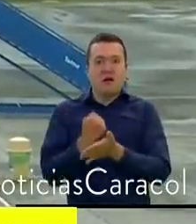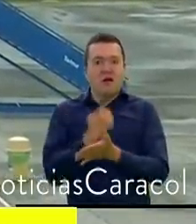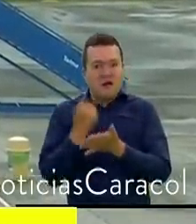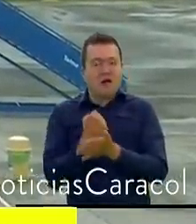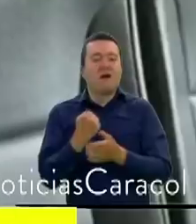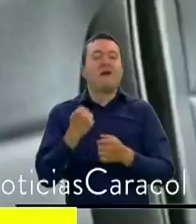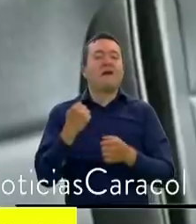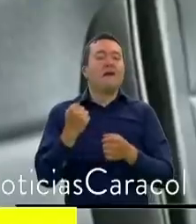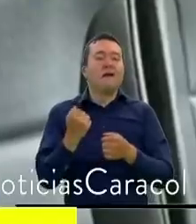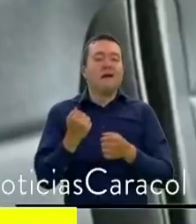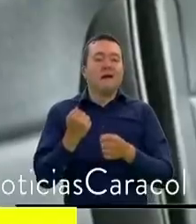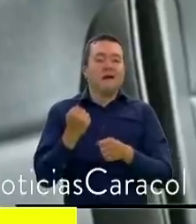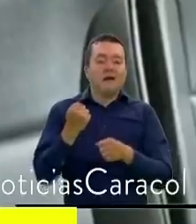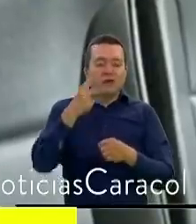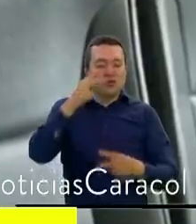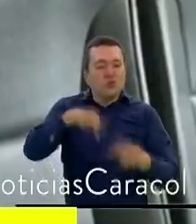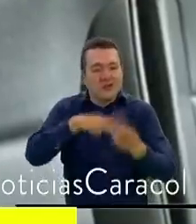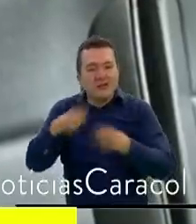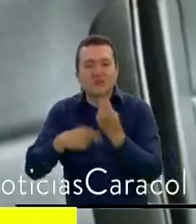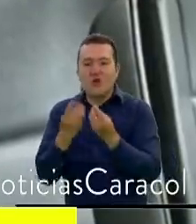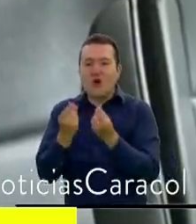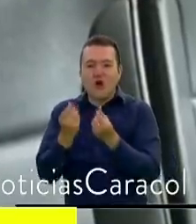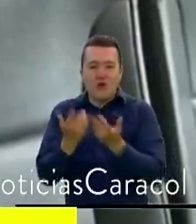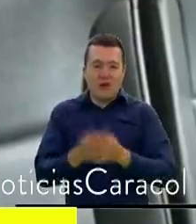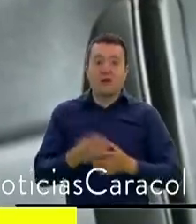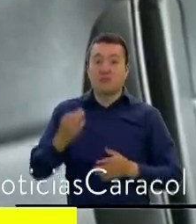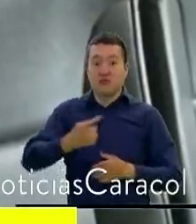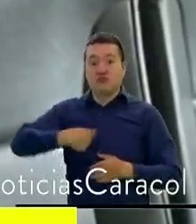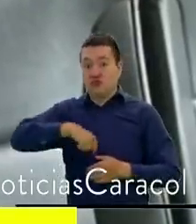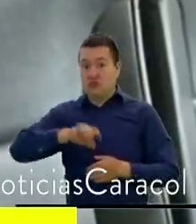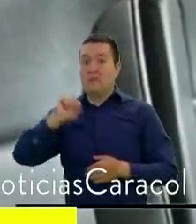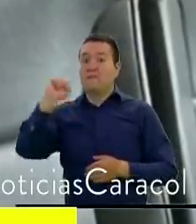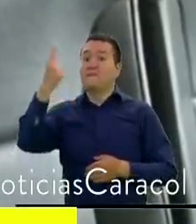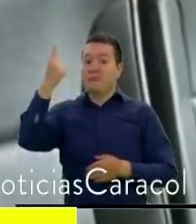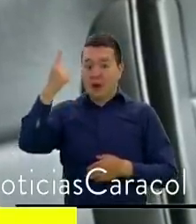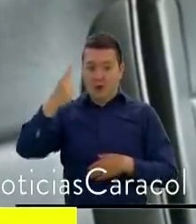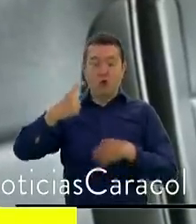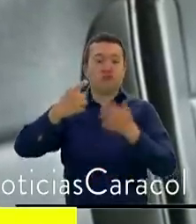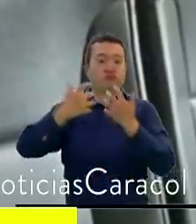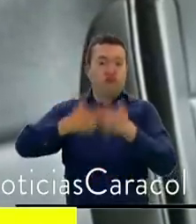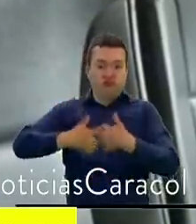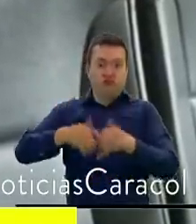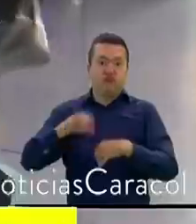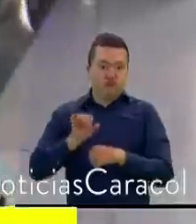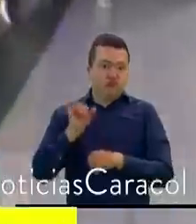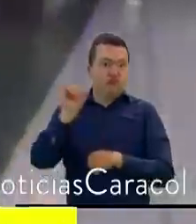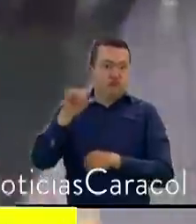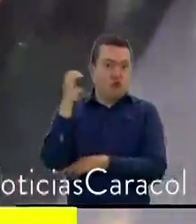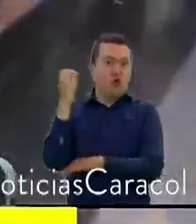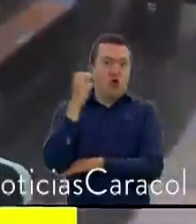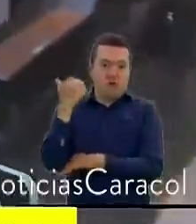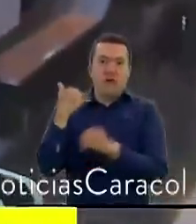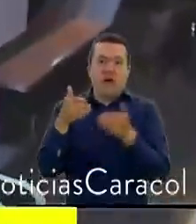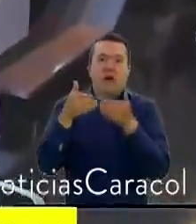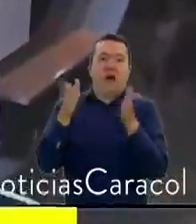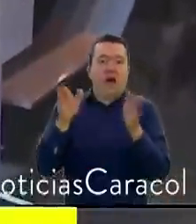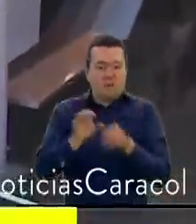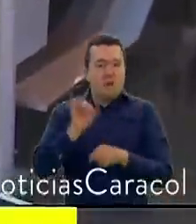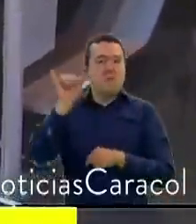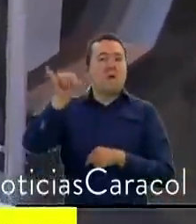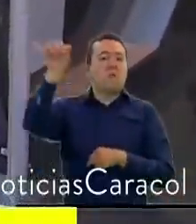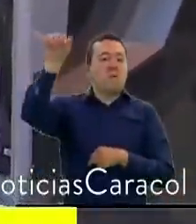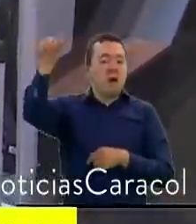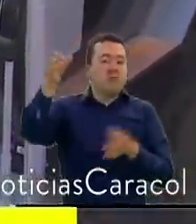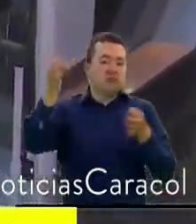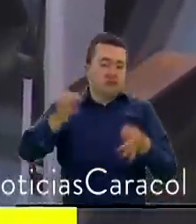aérea colombiana en volver a abrir las fronteras de nuestro país y la verdad que nos tiene muy, muy orgullosos.